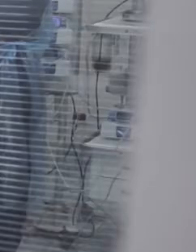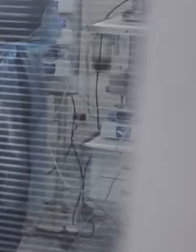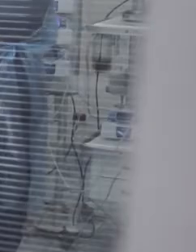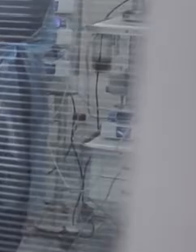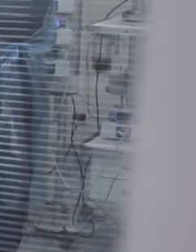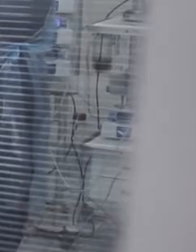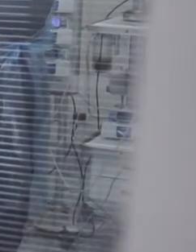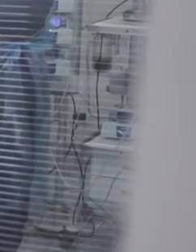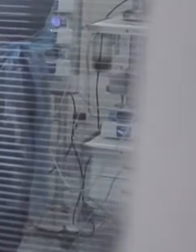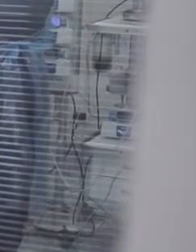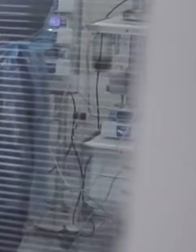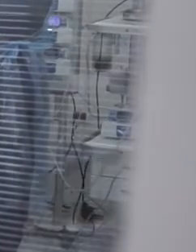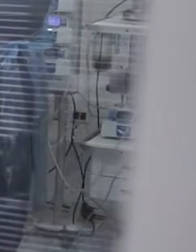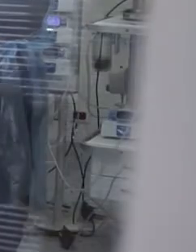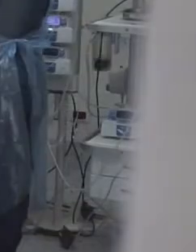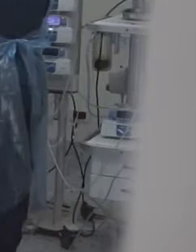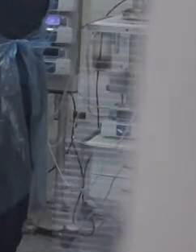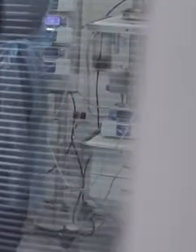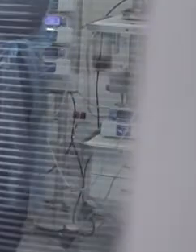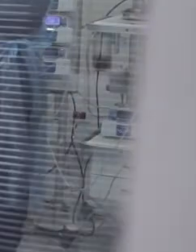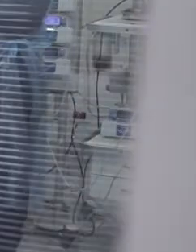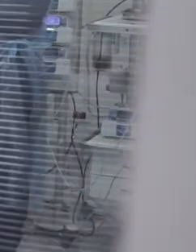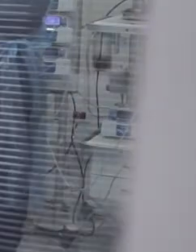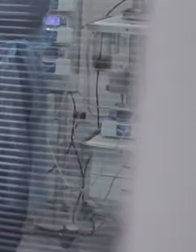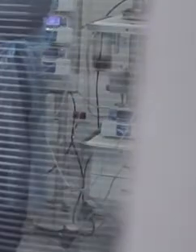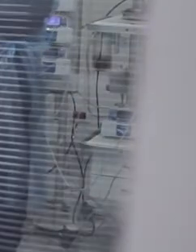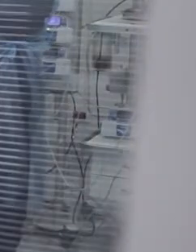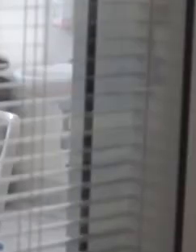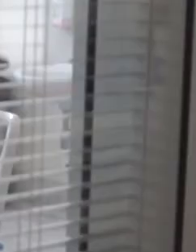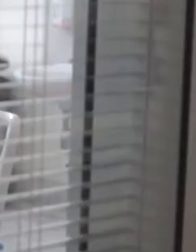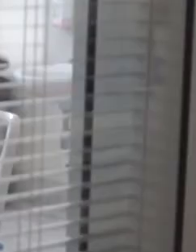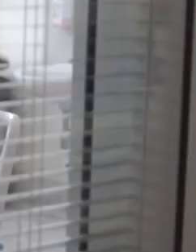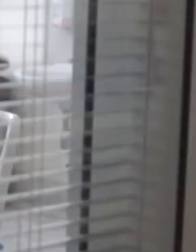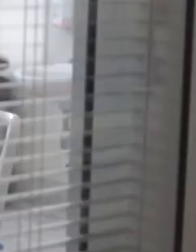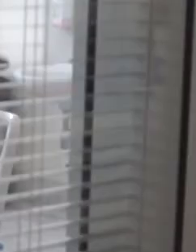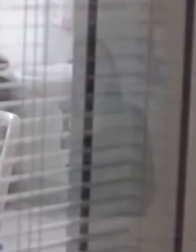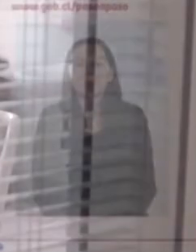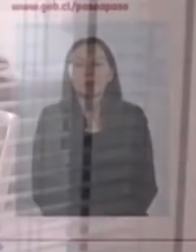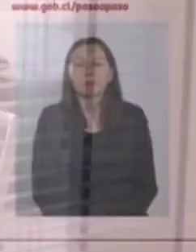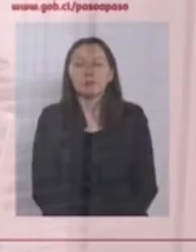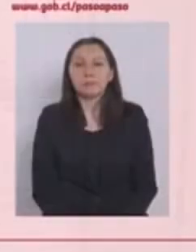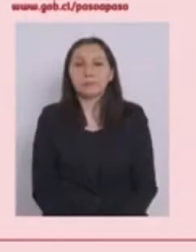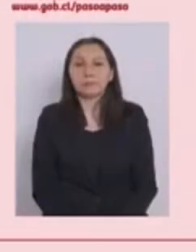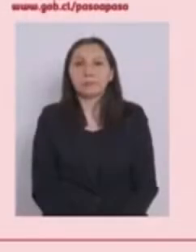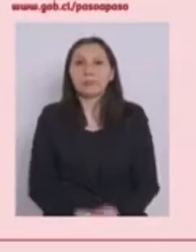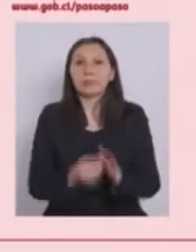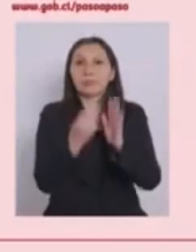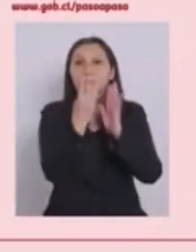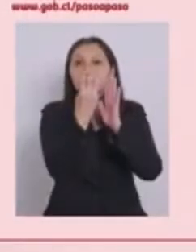Los Ángeles. En la región de la Araucanía, la comuna de Lumaco.